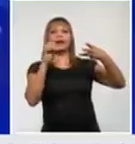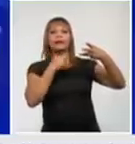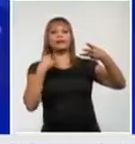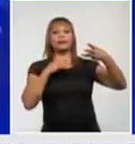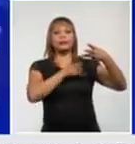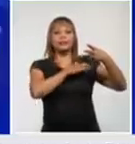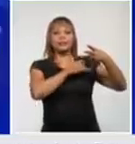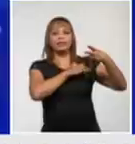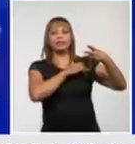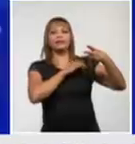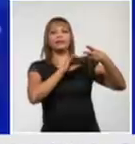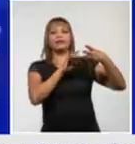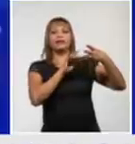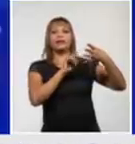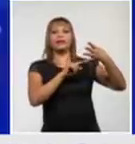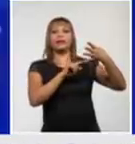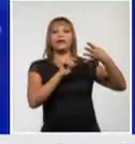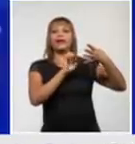Canadá, Ecuador,